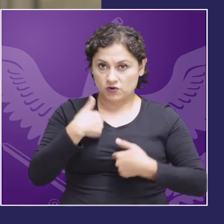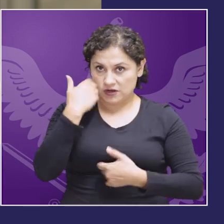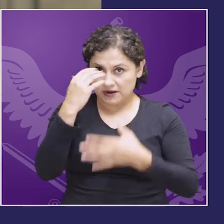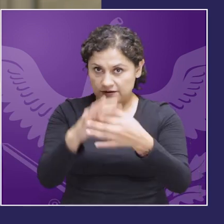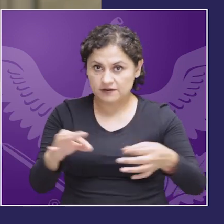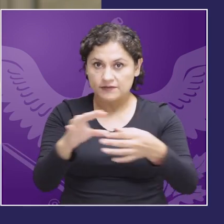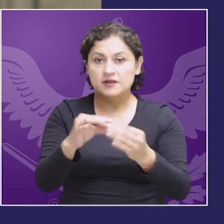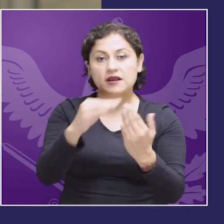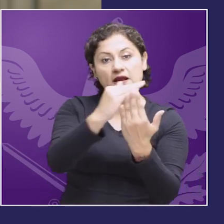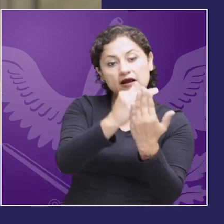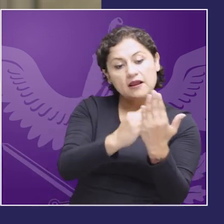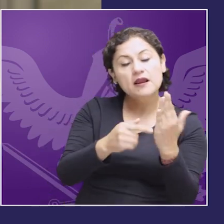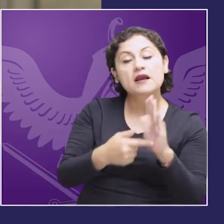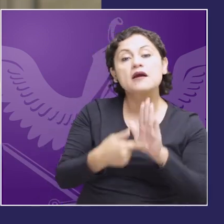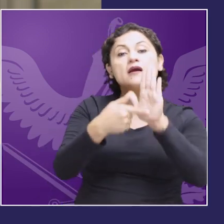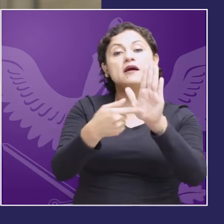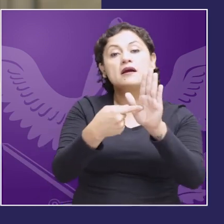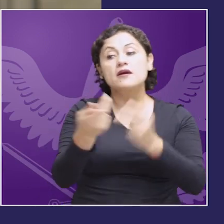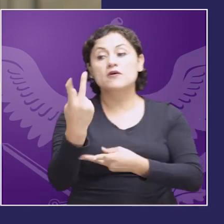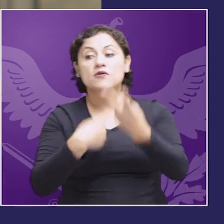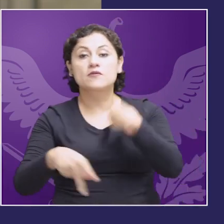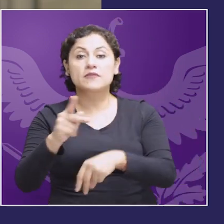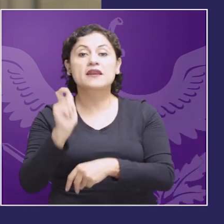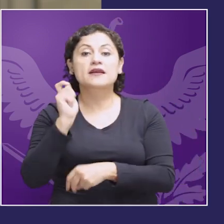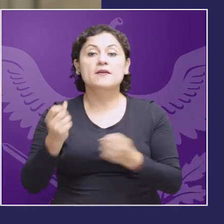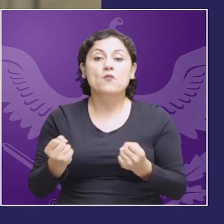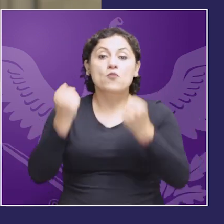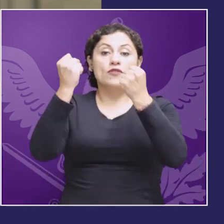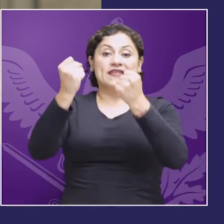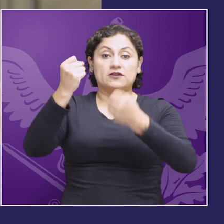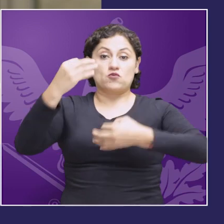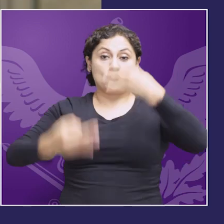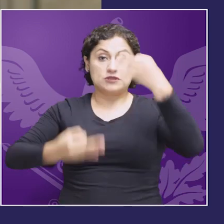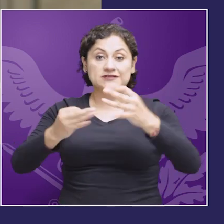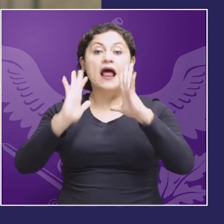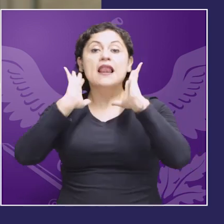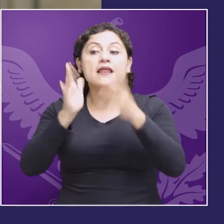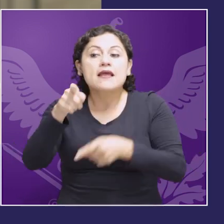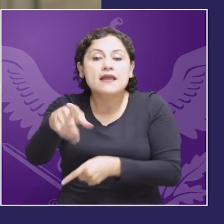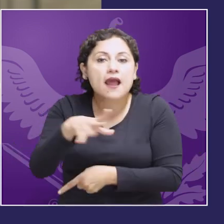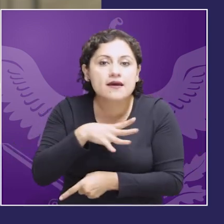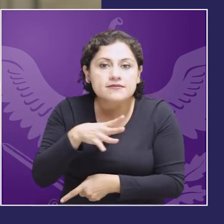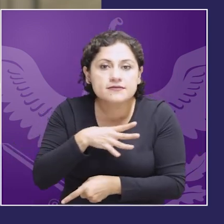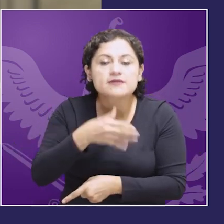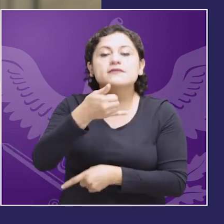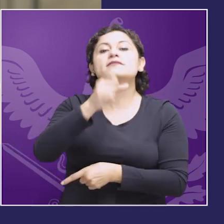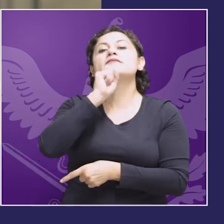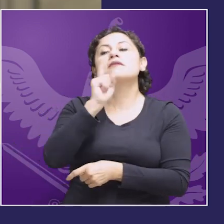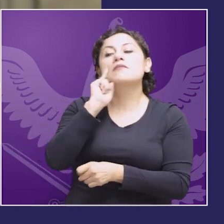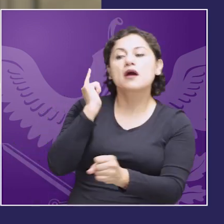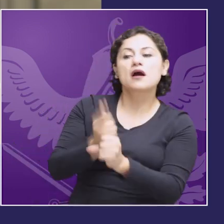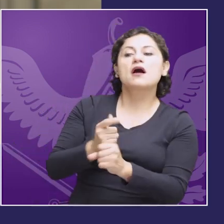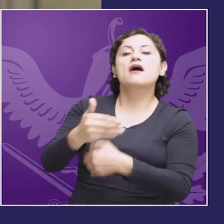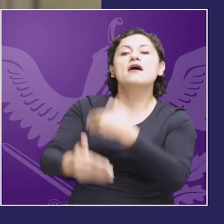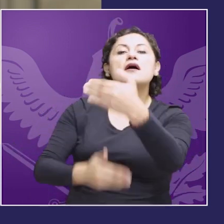contar un poco porque de ahí surge algo que hay que visibilizar, lo que los poderes judiciales ya están haciendo